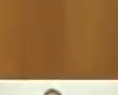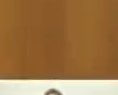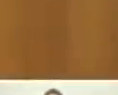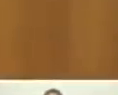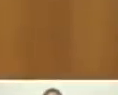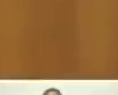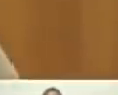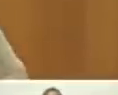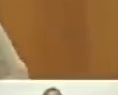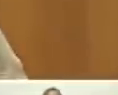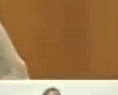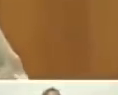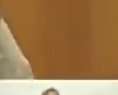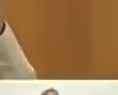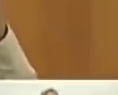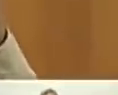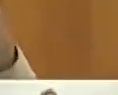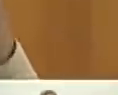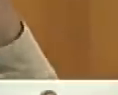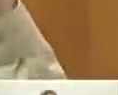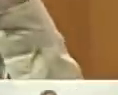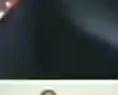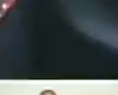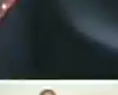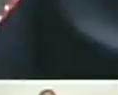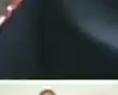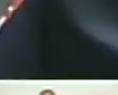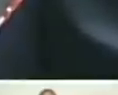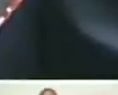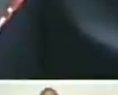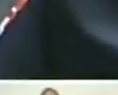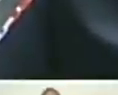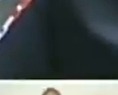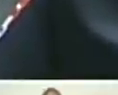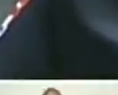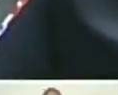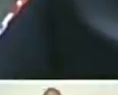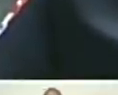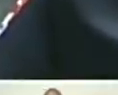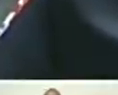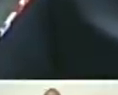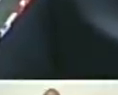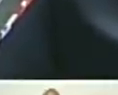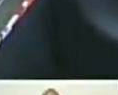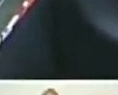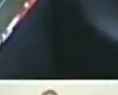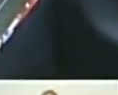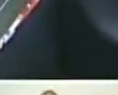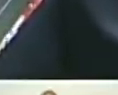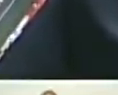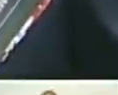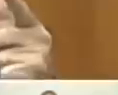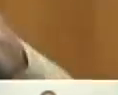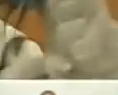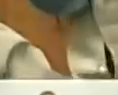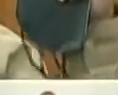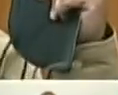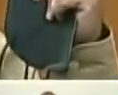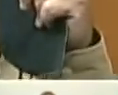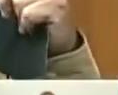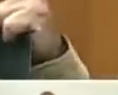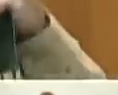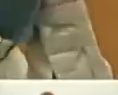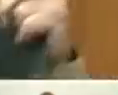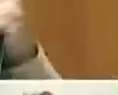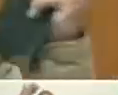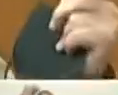historia, evidentemente, relativamente reciente, no se podía vigilar durante tanto tiempo. Maquiavelo, por ejemplo, en El Príncipe, nunca